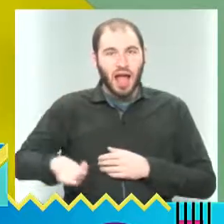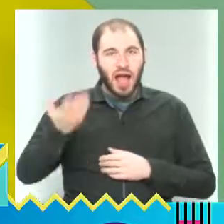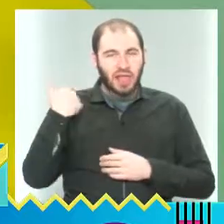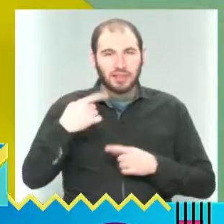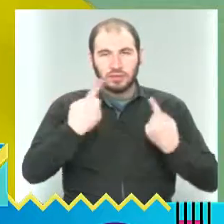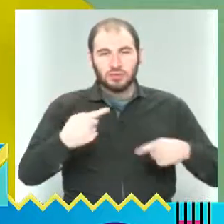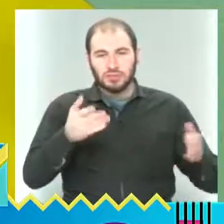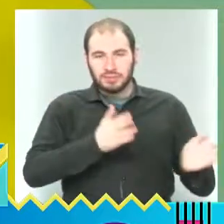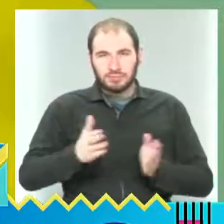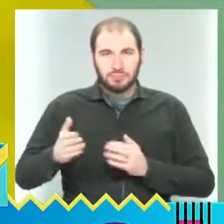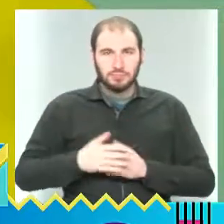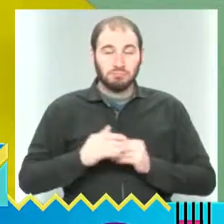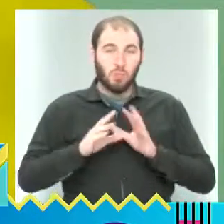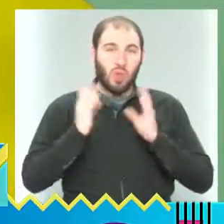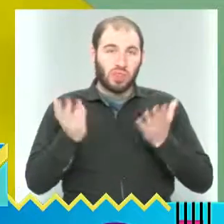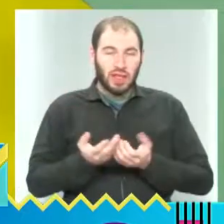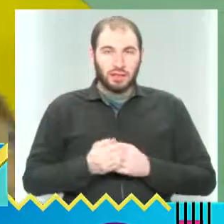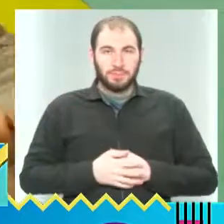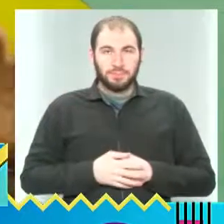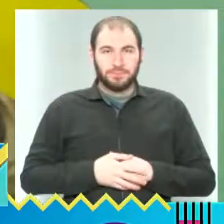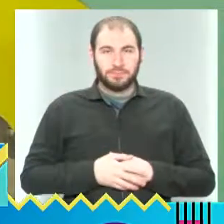las situaciones en el mundo, digamos,